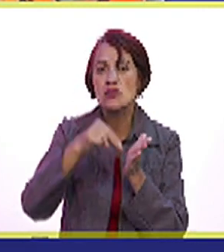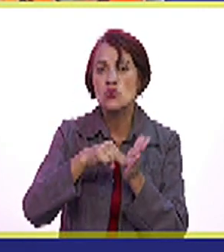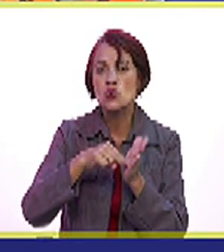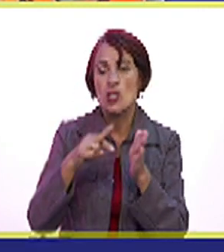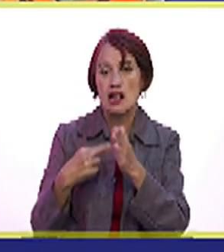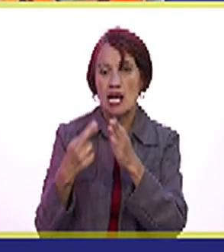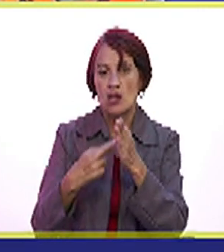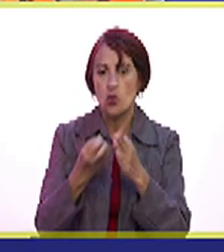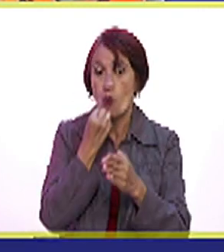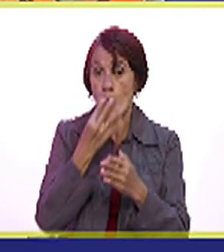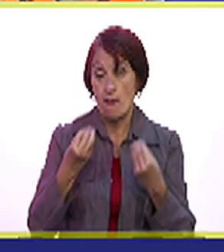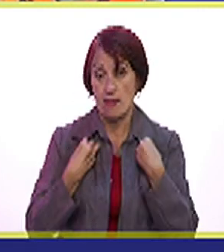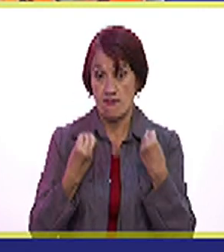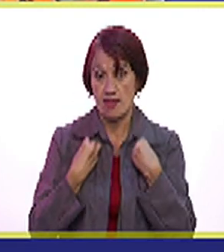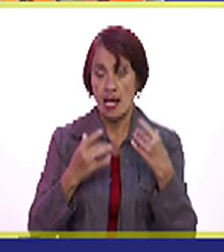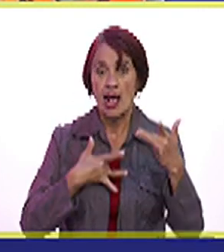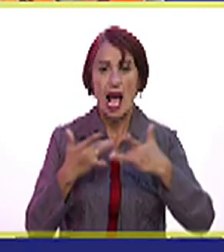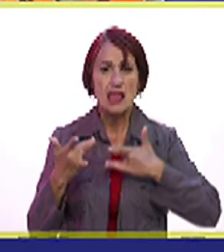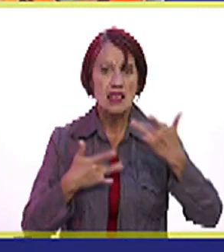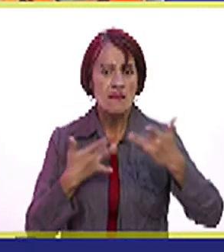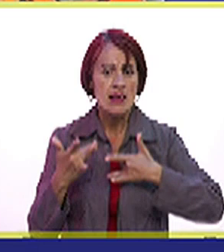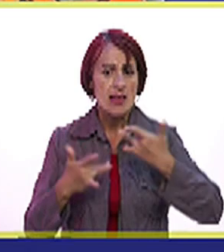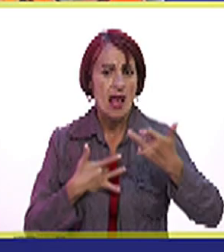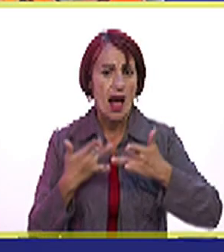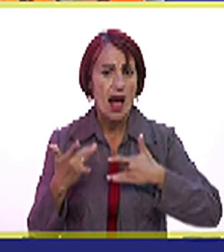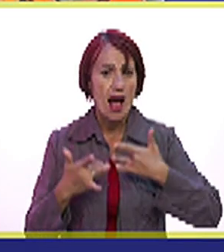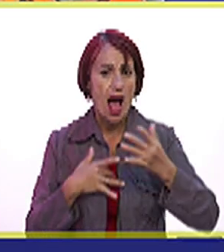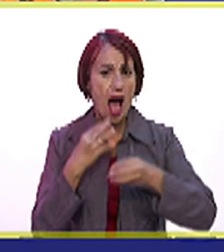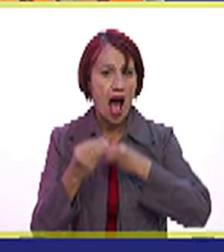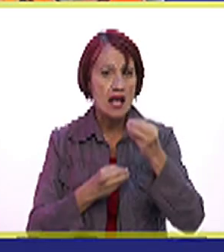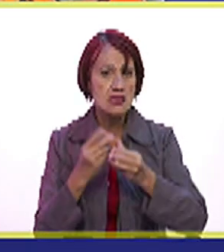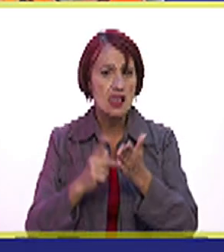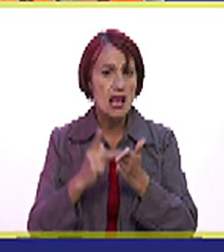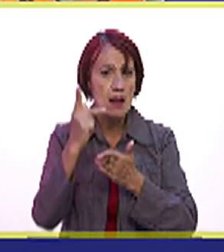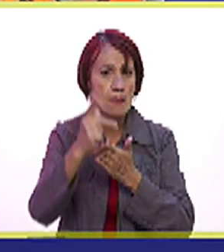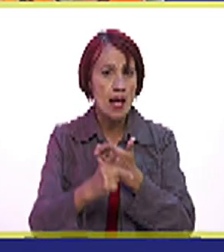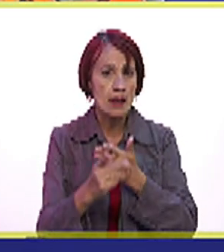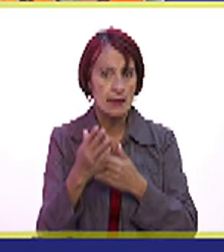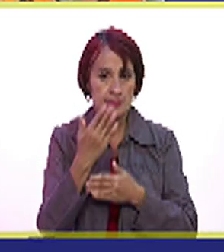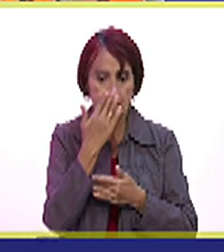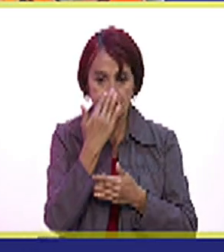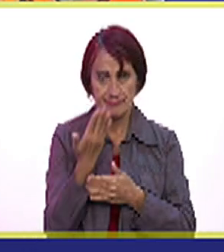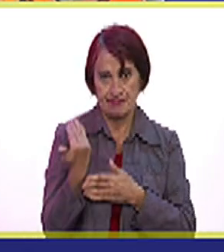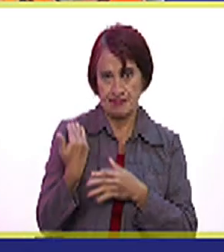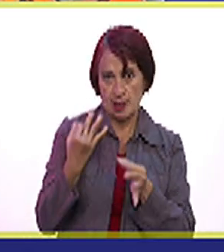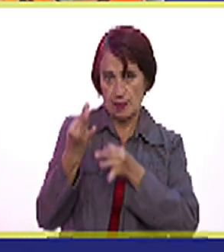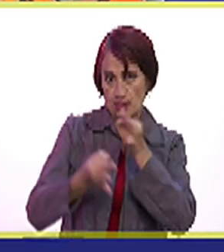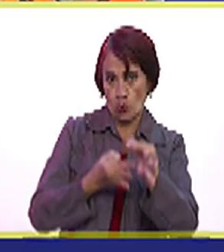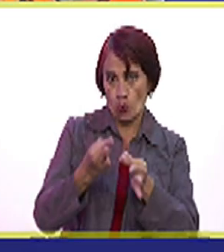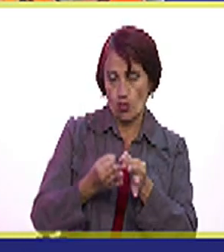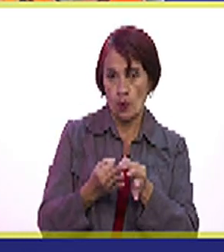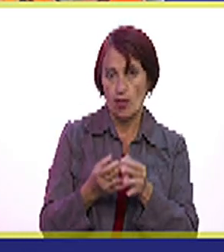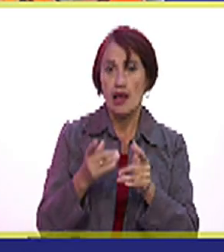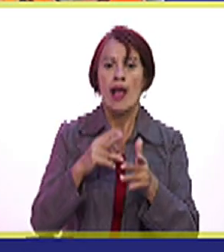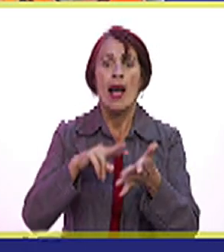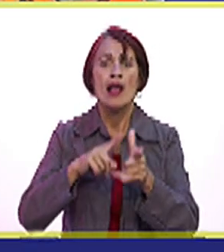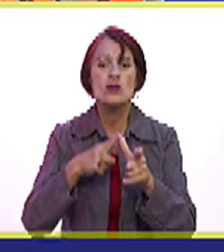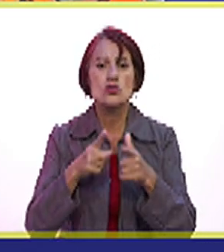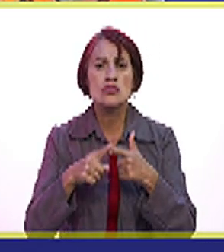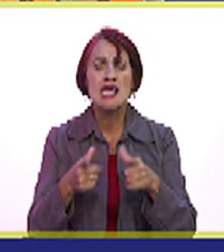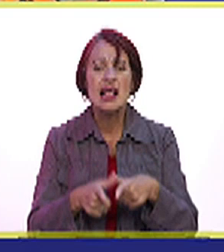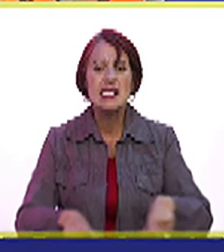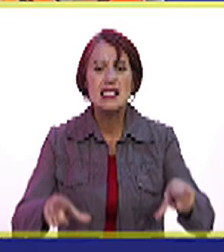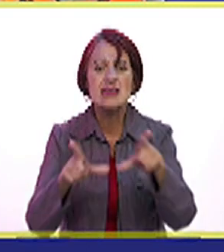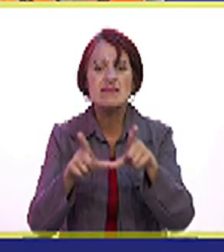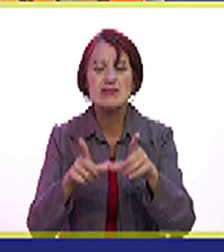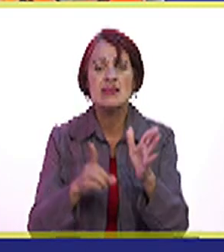Vivir? ¿Qué actividades realiza el plan? Recuerden que hablamos hace un momento de ellas. ¿Y en qué espacio se desarrolla